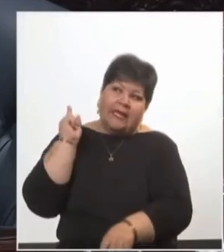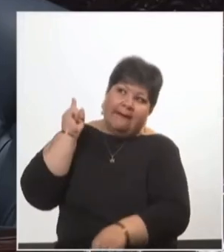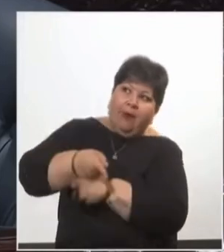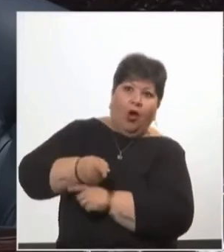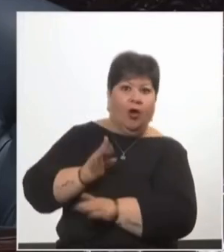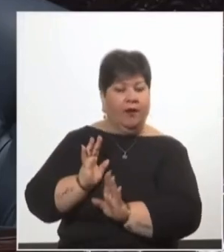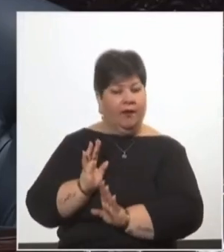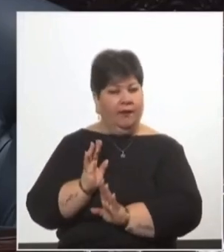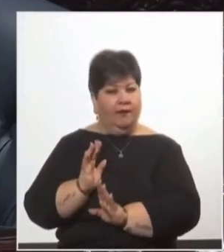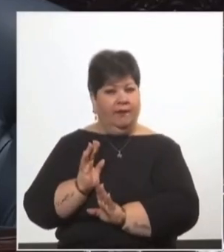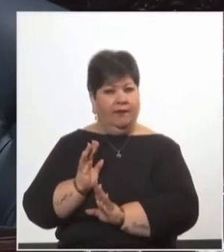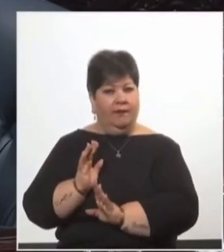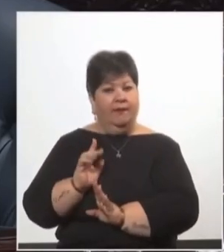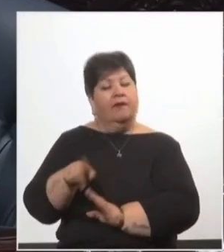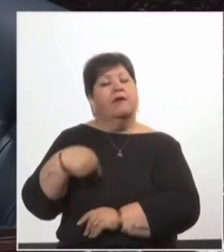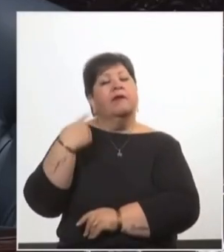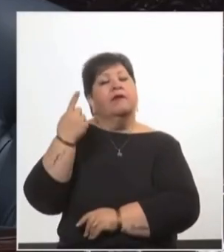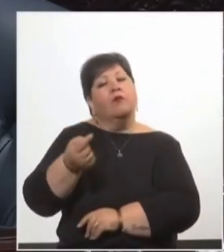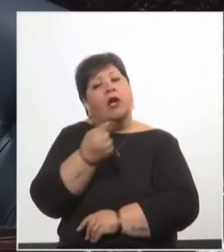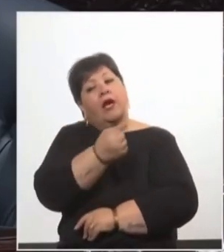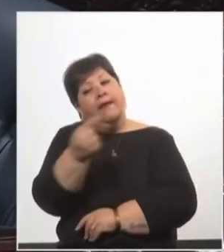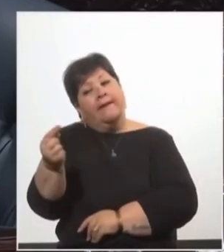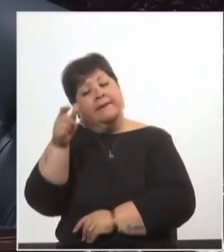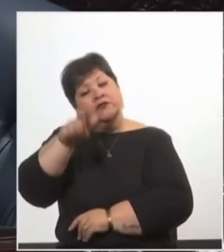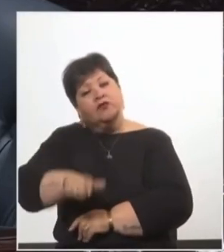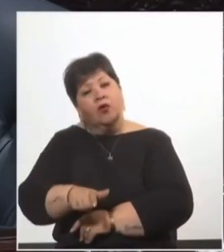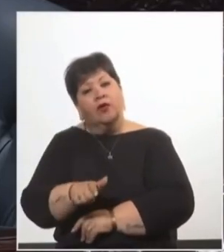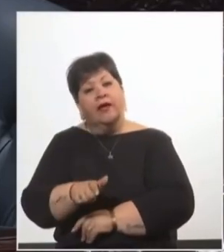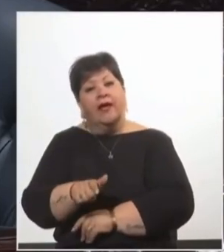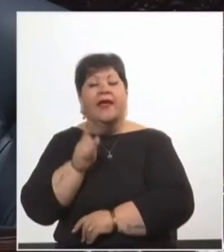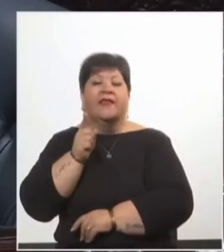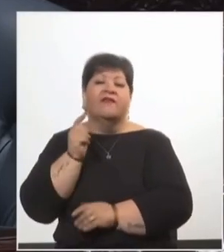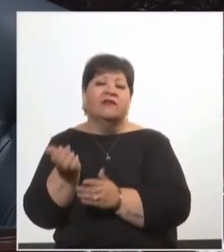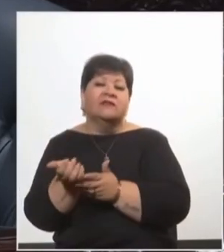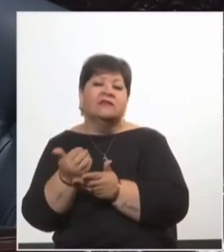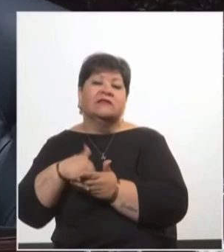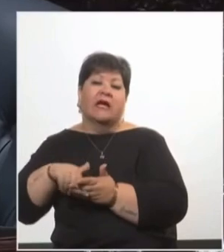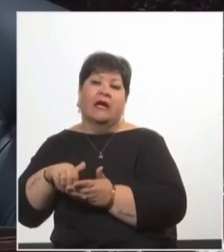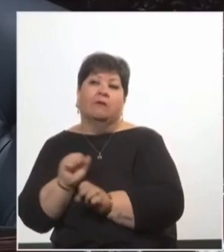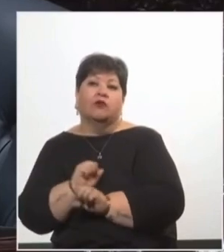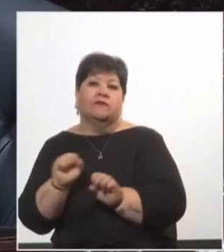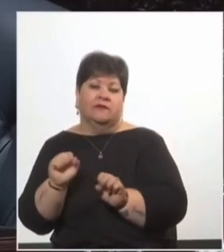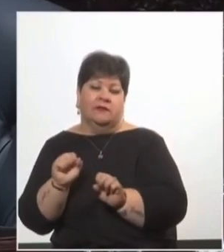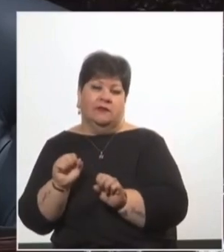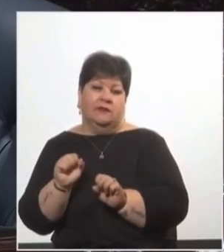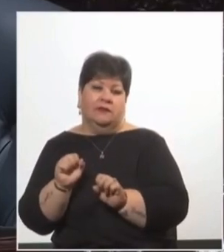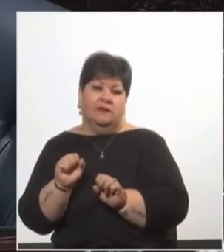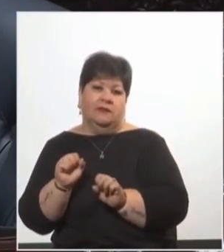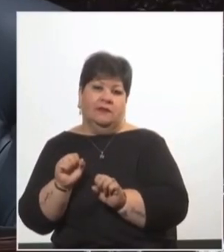en todo caso después cada persona tenga que ir a quitar esa posibilidad.